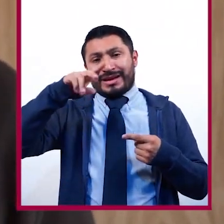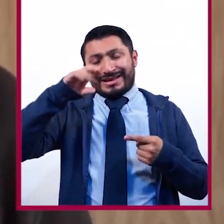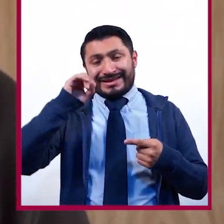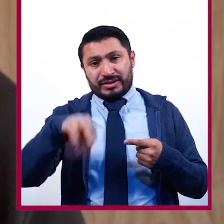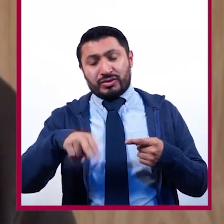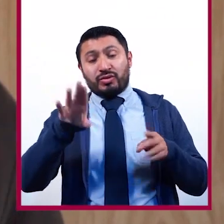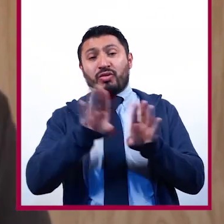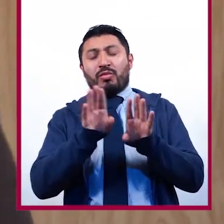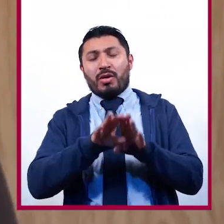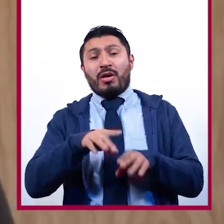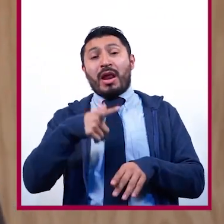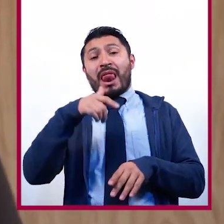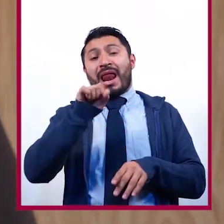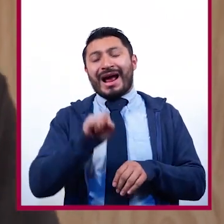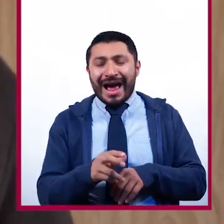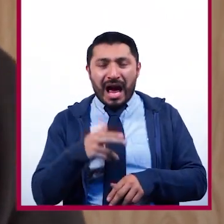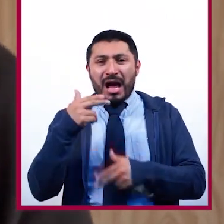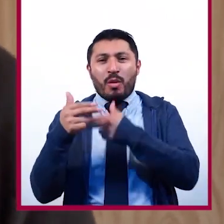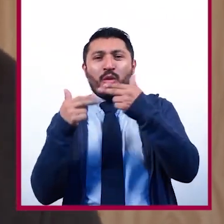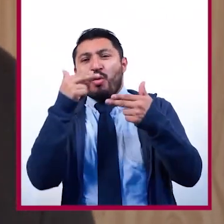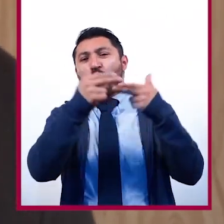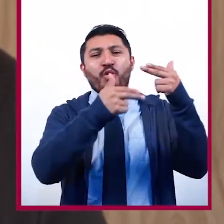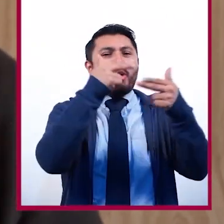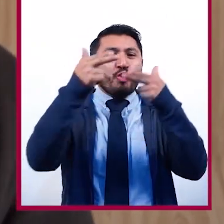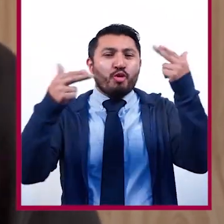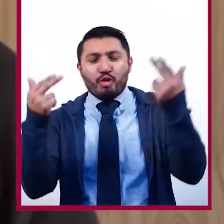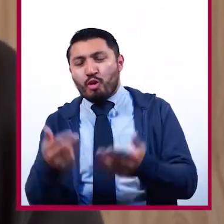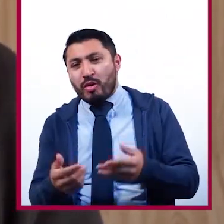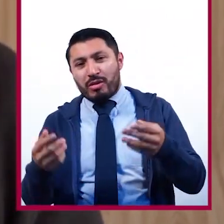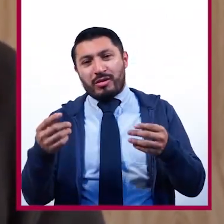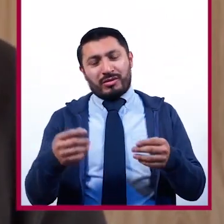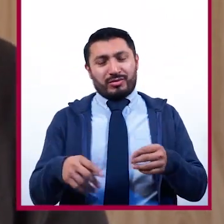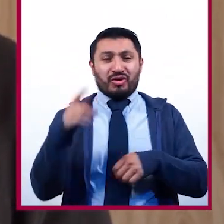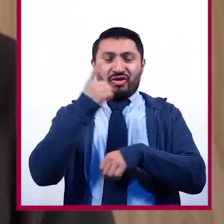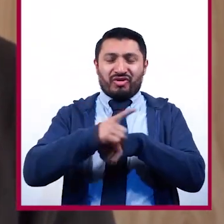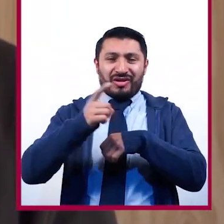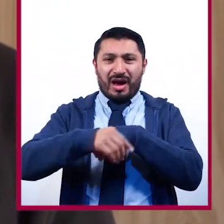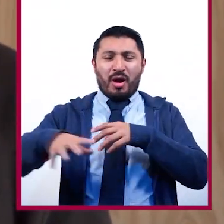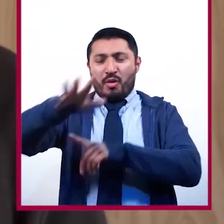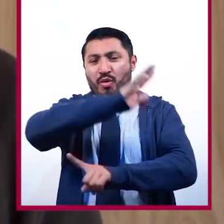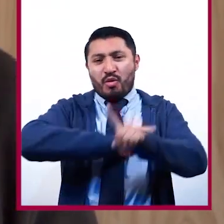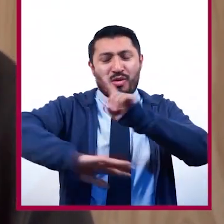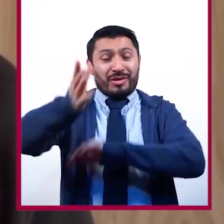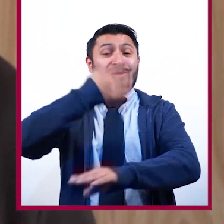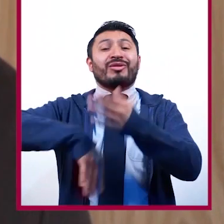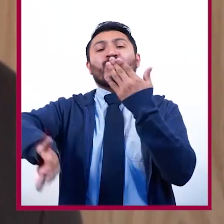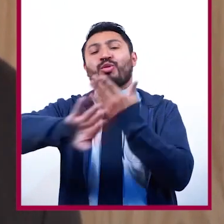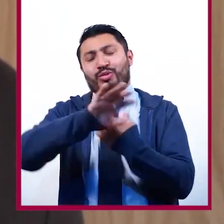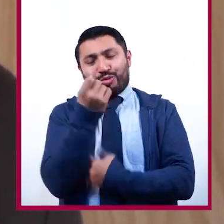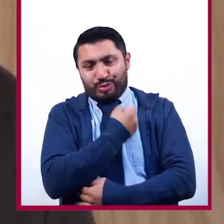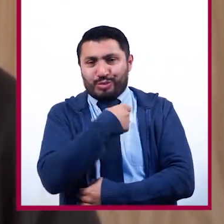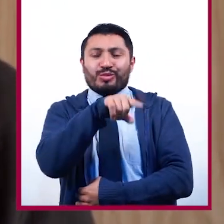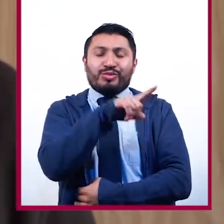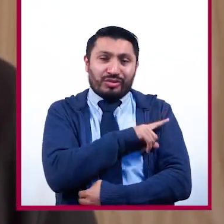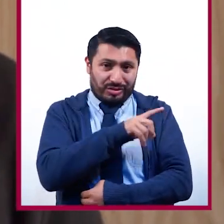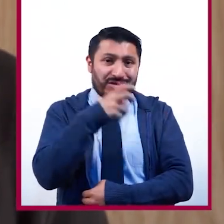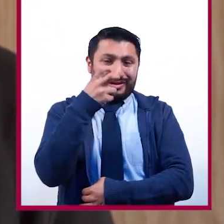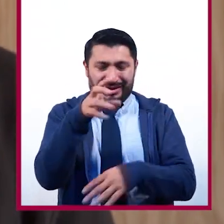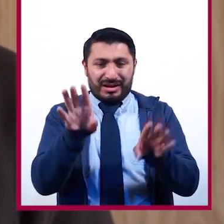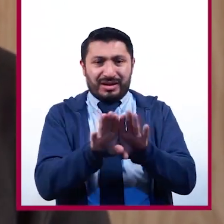de gases, de humo, las dioxinas que están en el medio ambiente afectan nuestra salud y nos provocan un